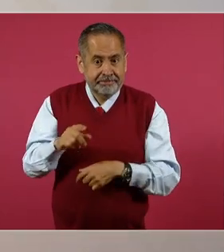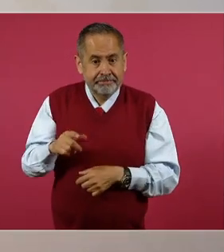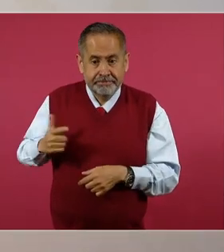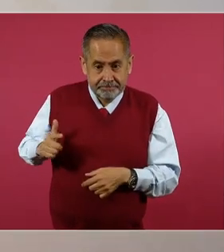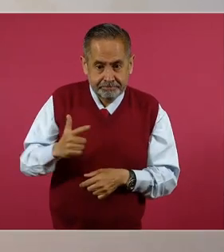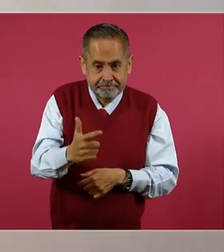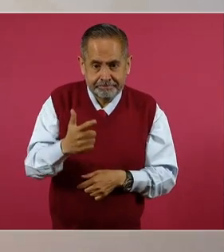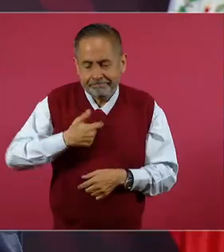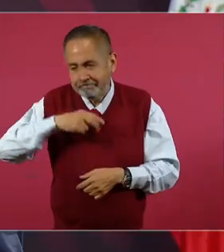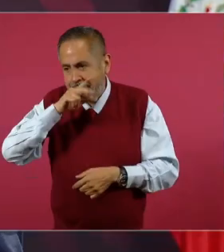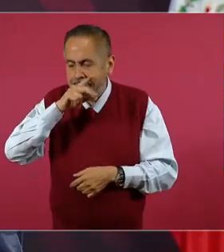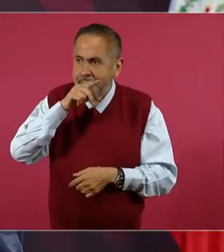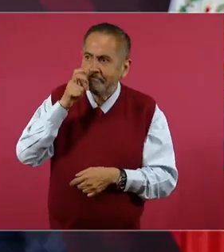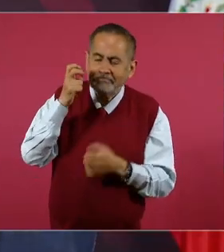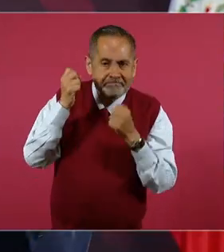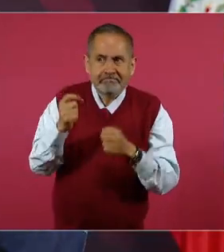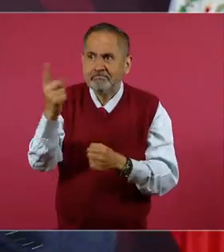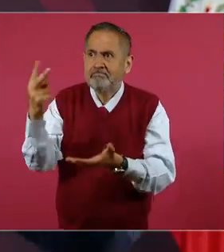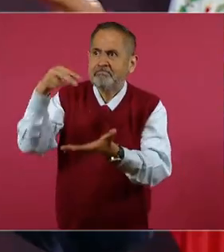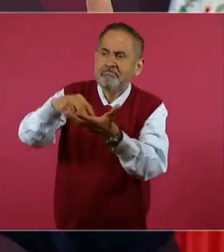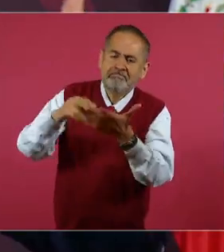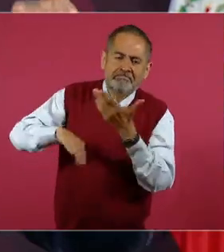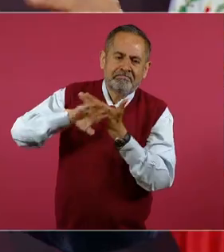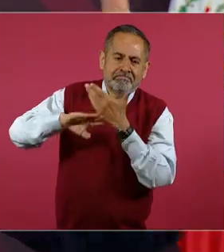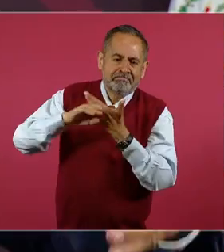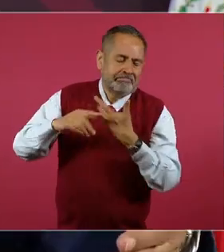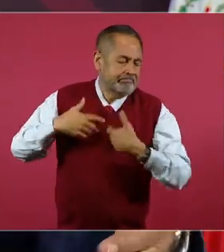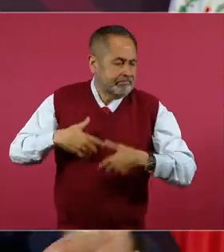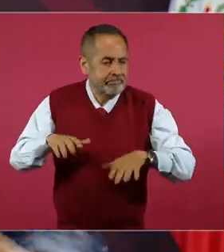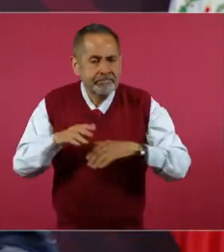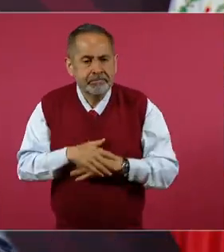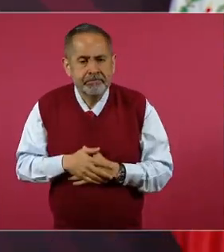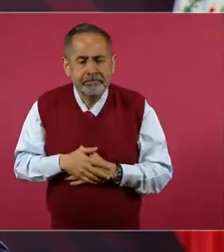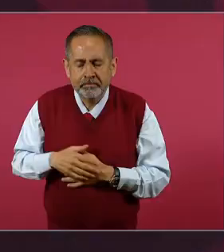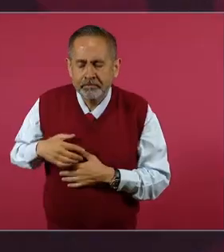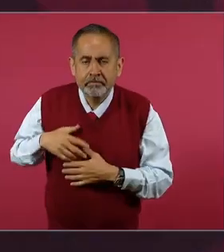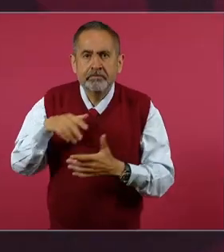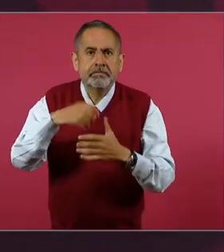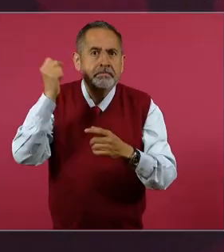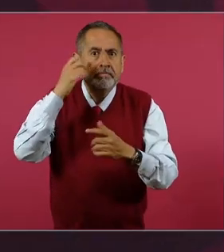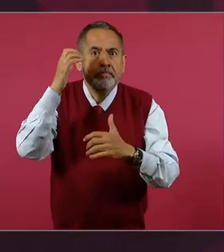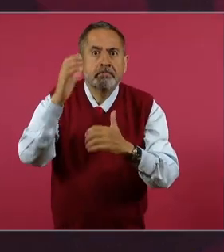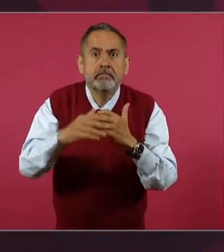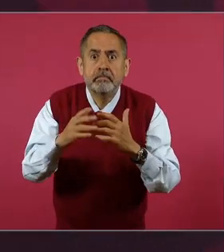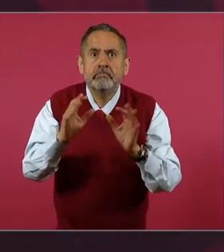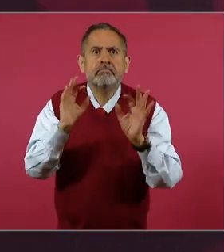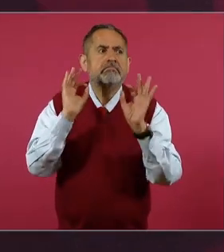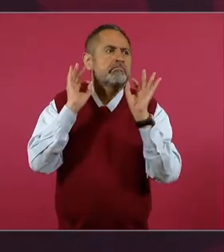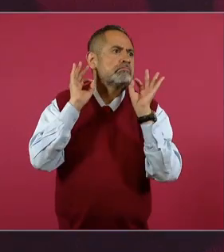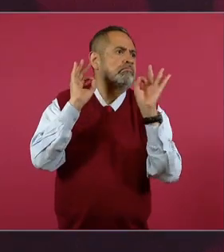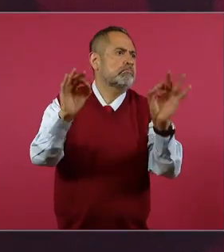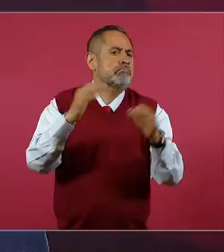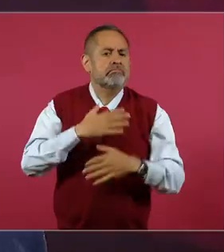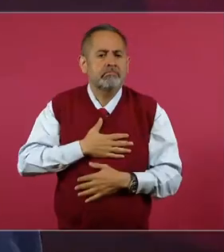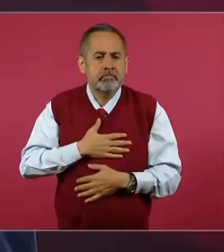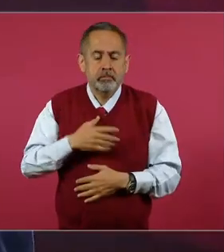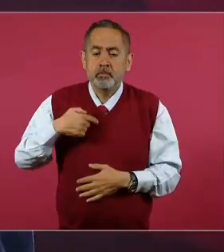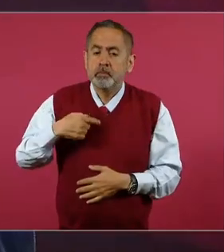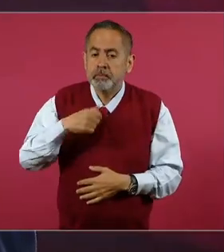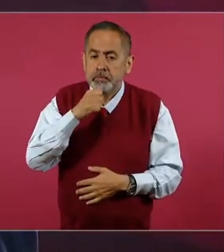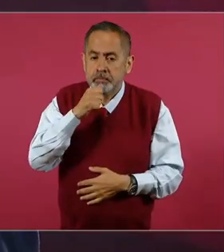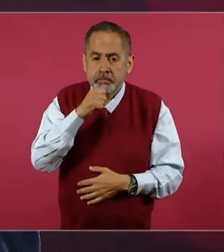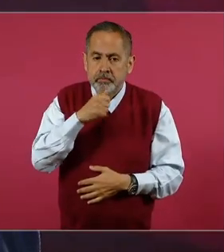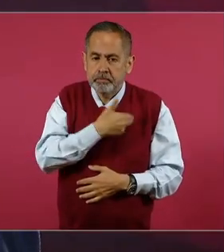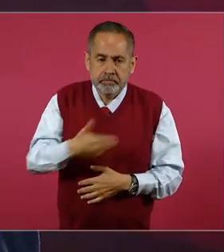vamos, yo salí muy a gusto, muy conforme. Era yo candidato.